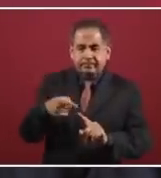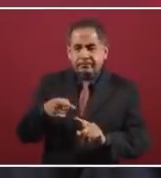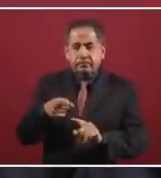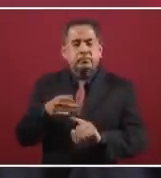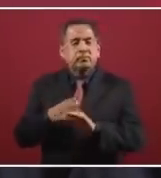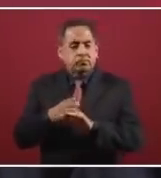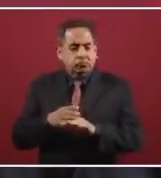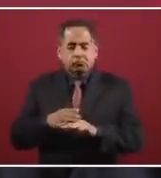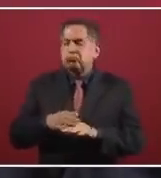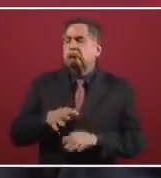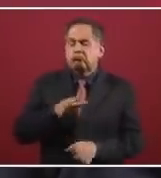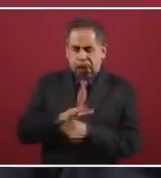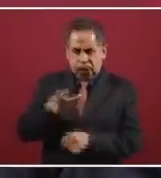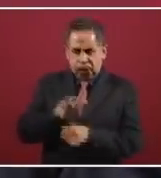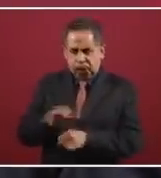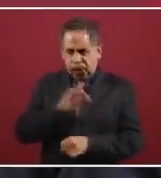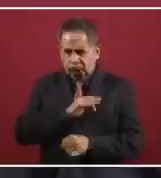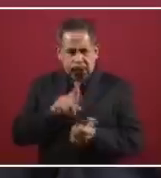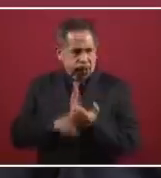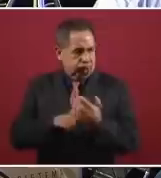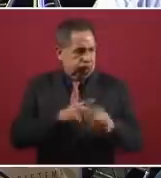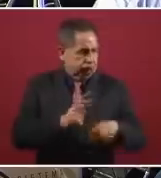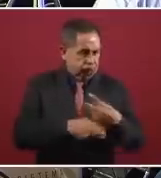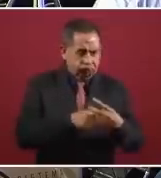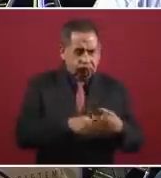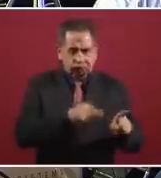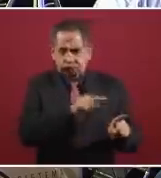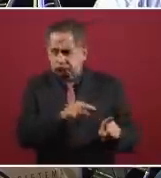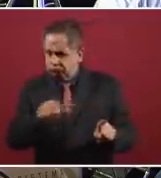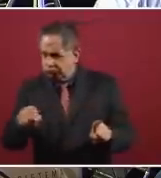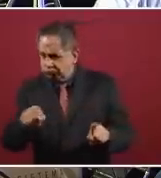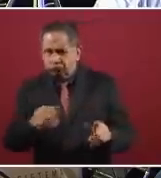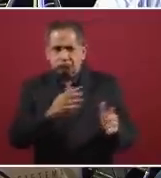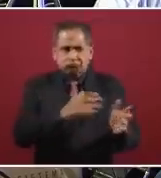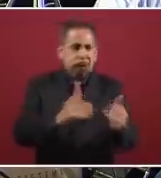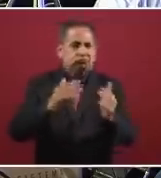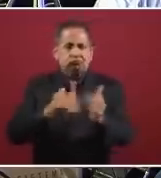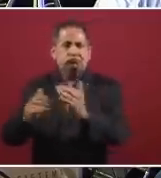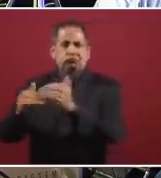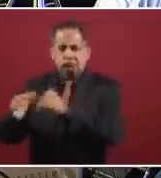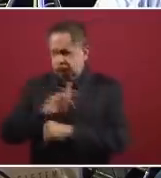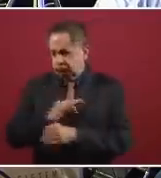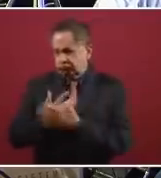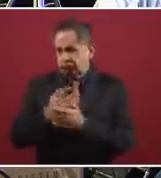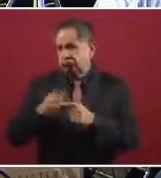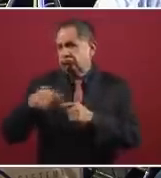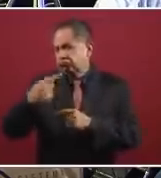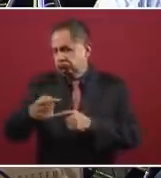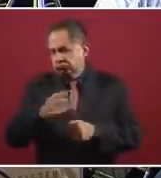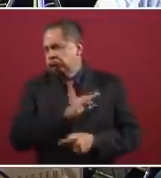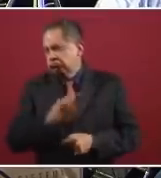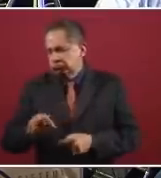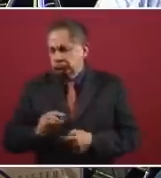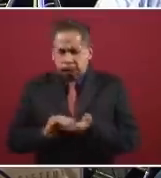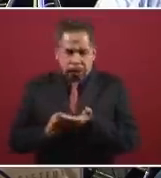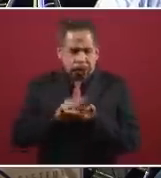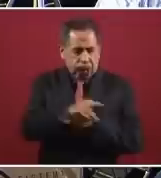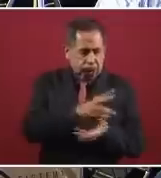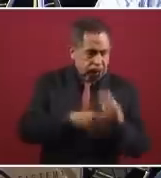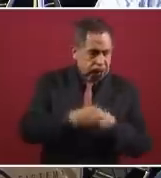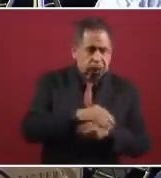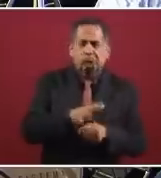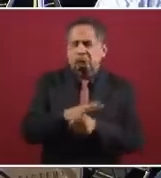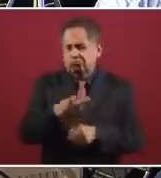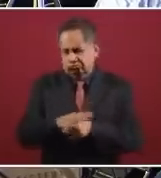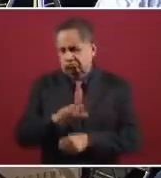un potencial y grandes posibilidades de crecimiento como se han planteado a través de estas grandes inversiones y que los recursos ahí están y los